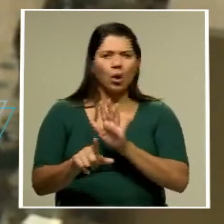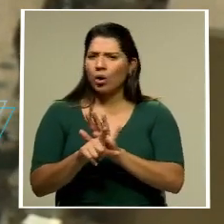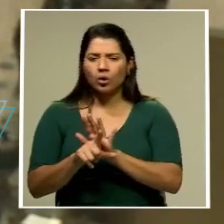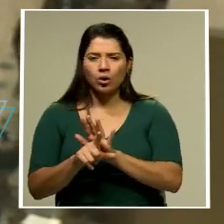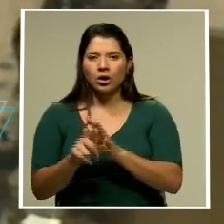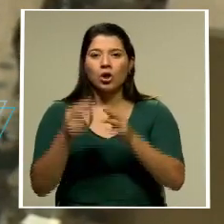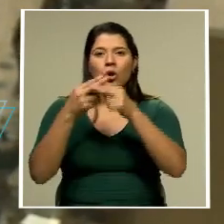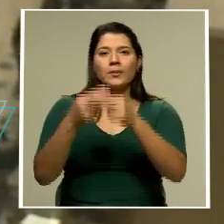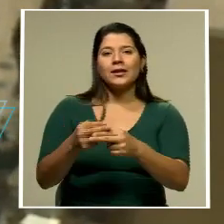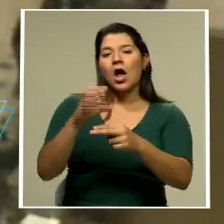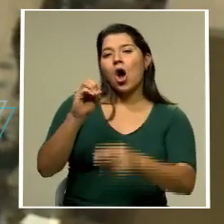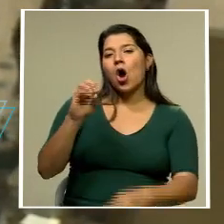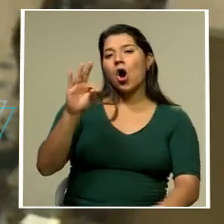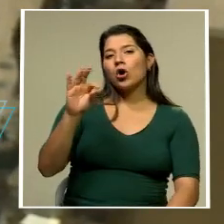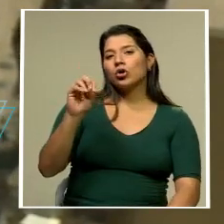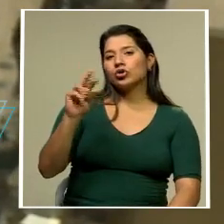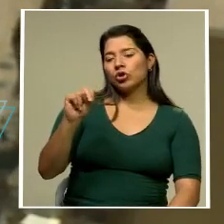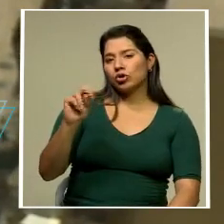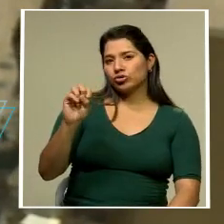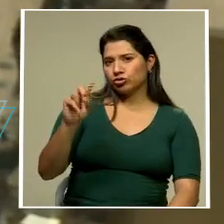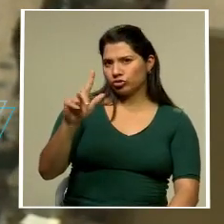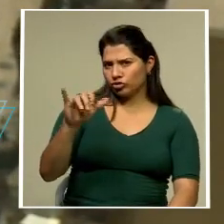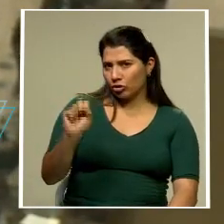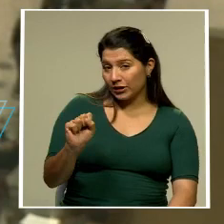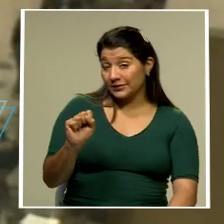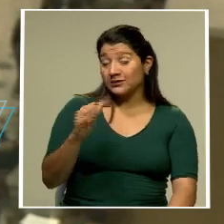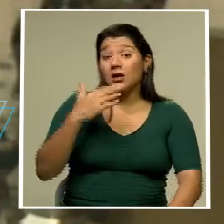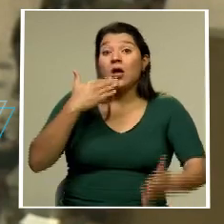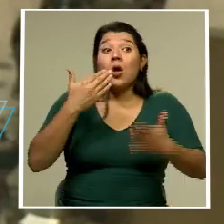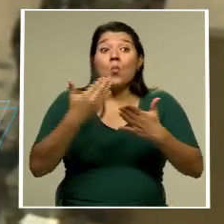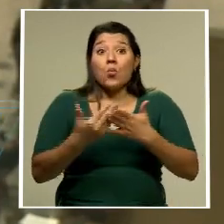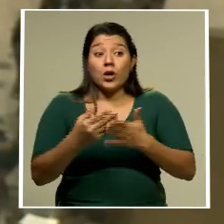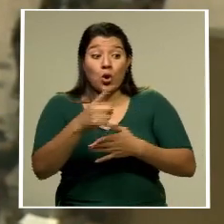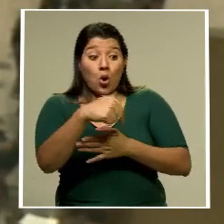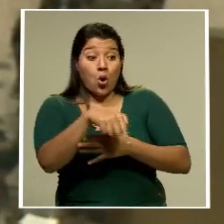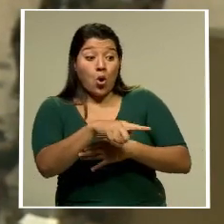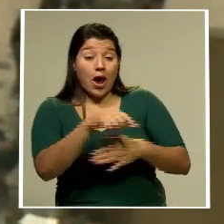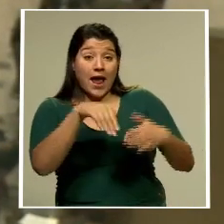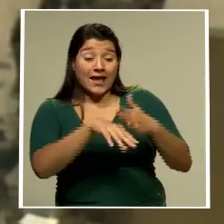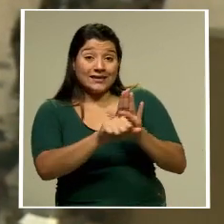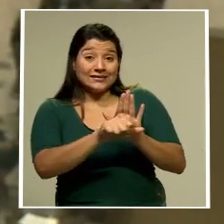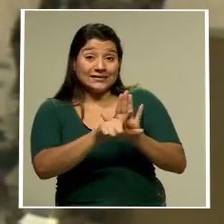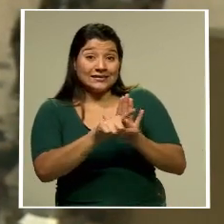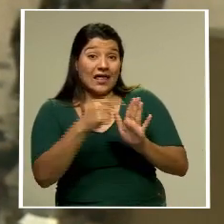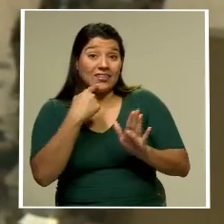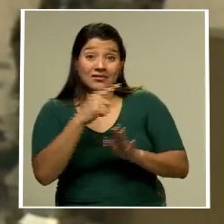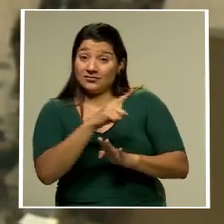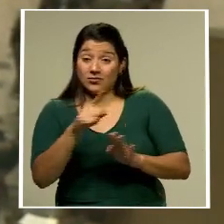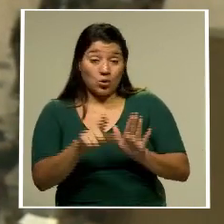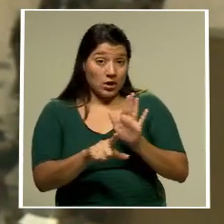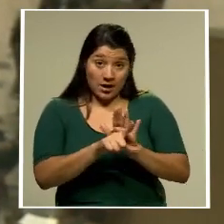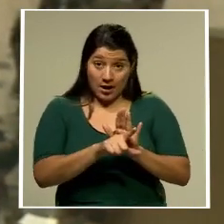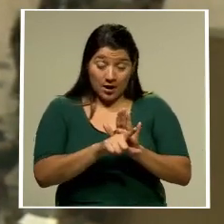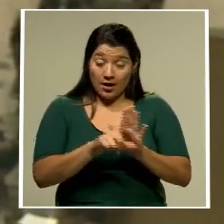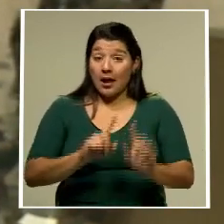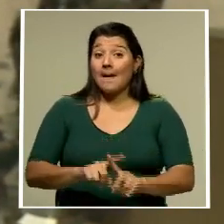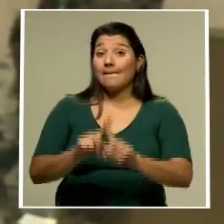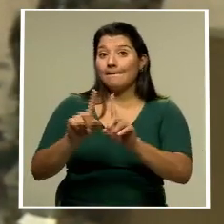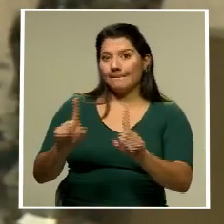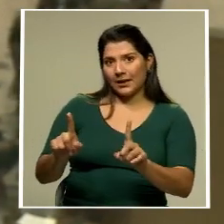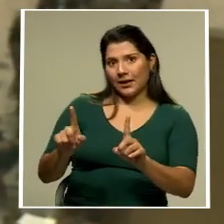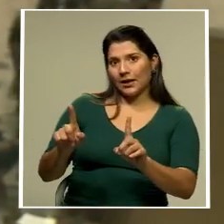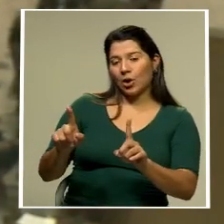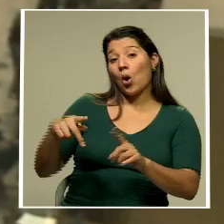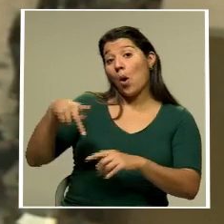el nombramiento de don Otón Solís? Bueno, la oposición en la Asamblea Legislativa asegura que es ilegal, mientras que pues la